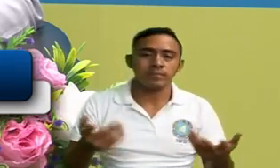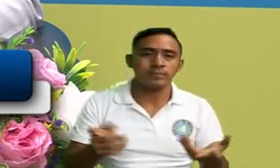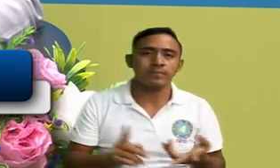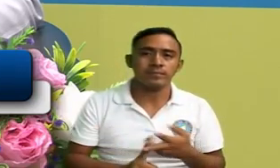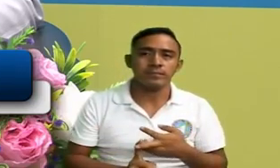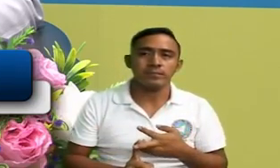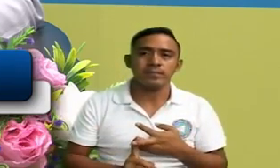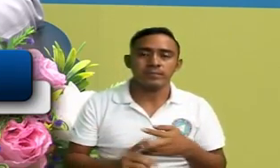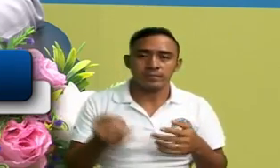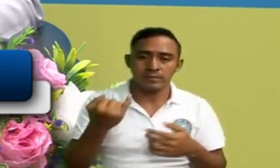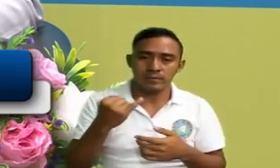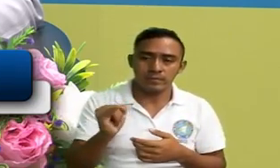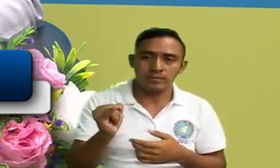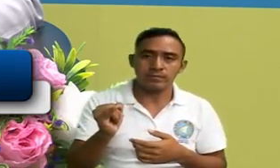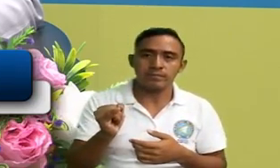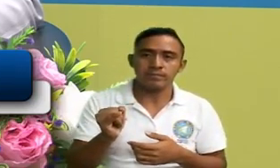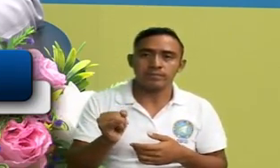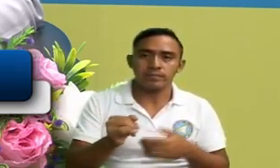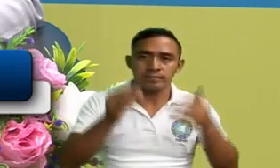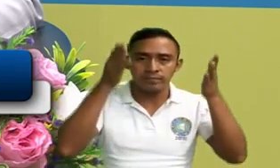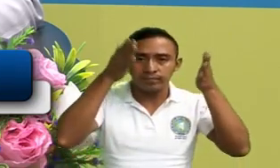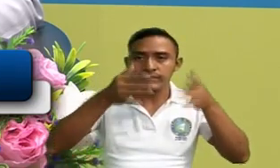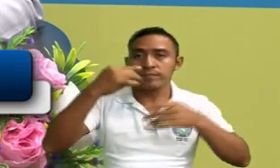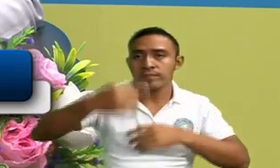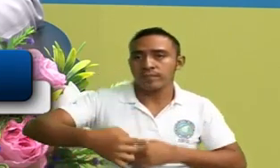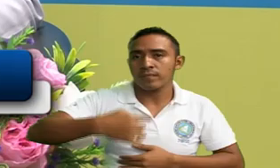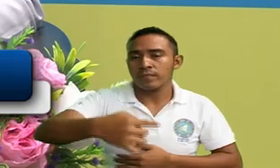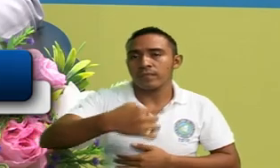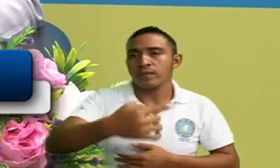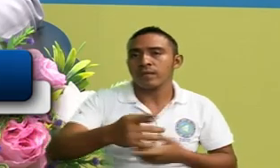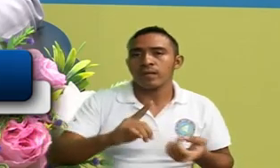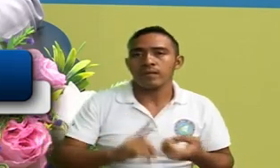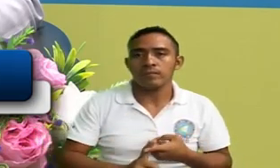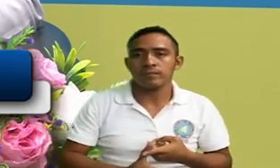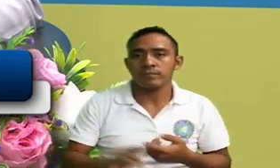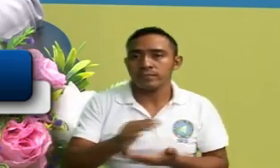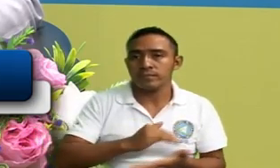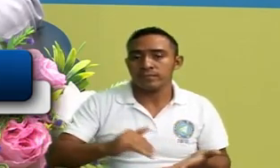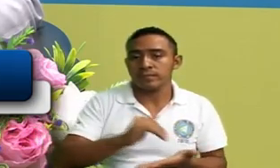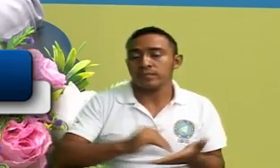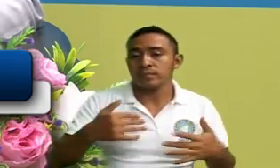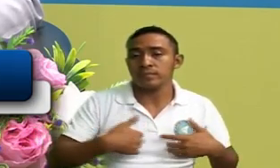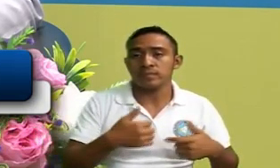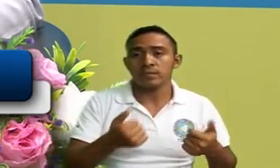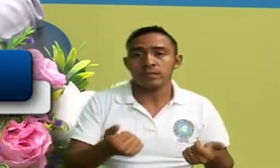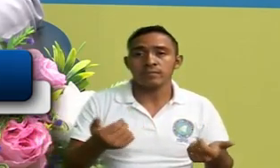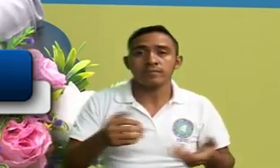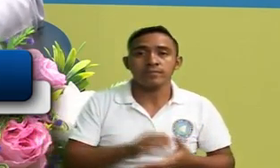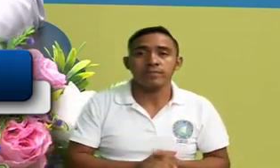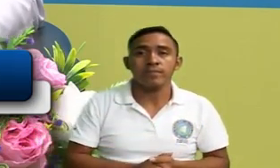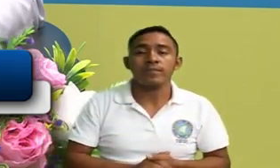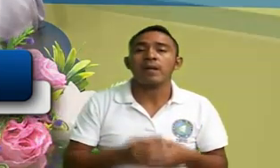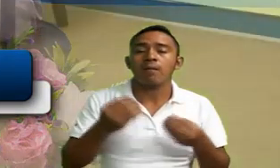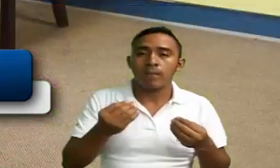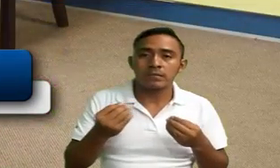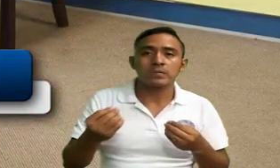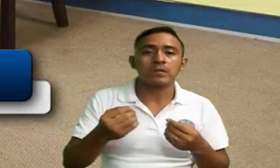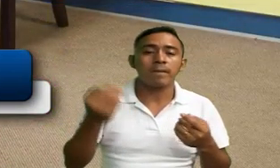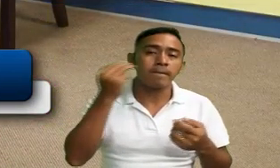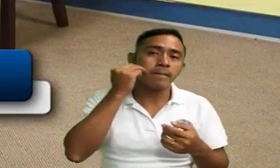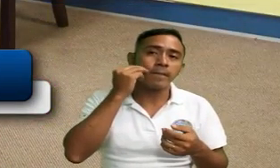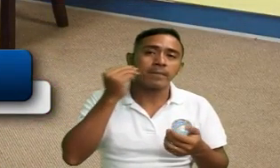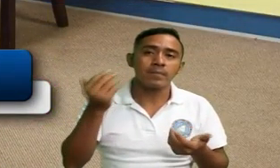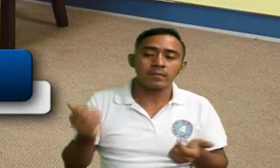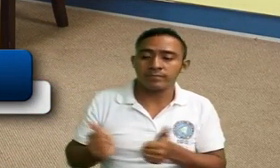atención, sí. Pero sí en la consulta diaria, en la consulta del centro de salud, es frecuente que las